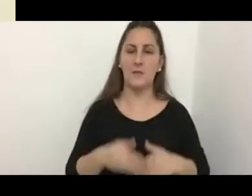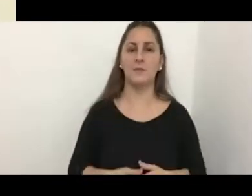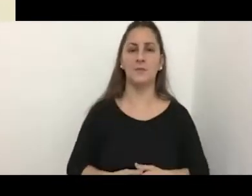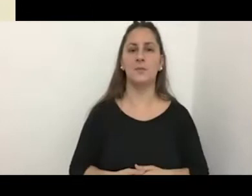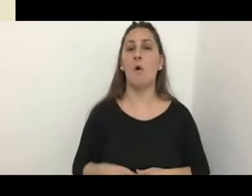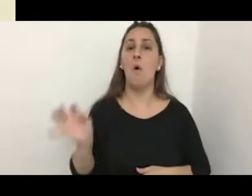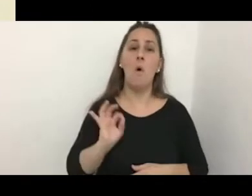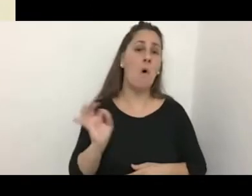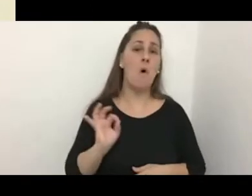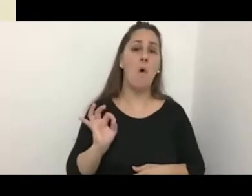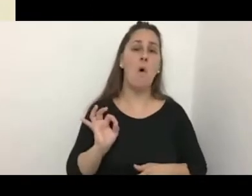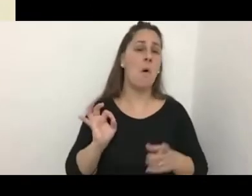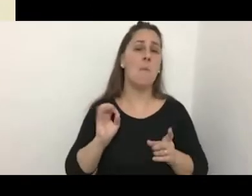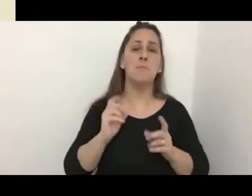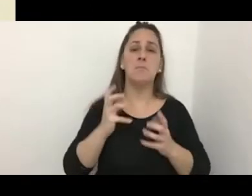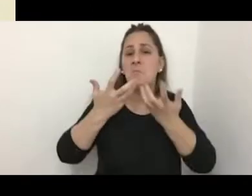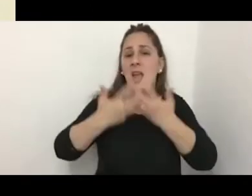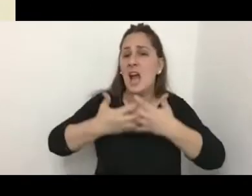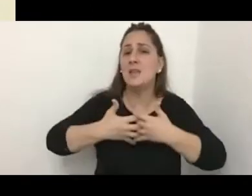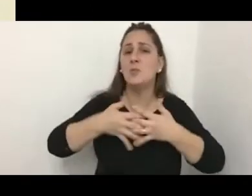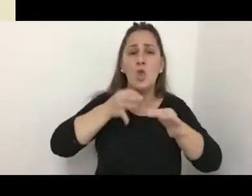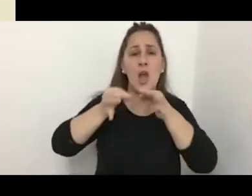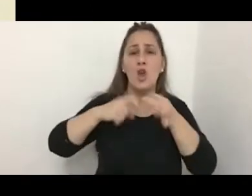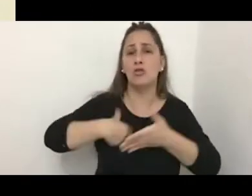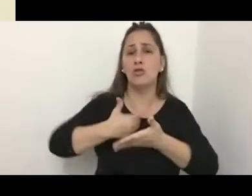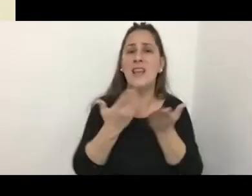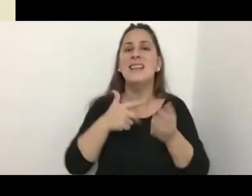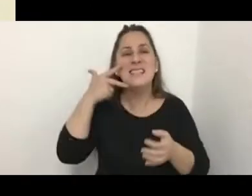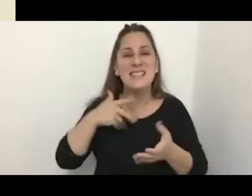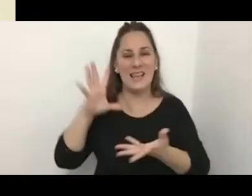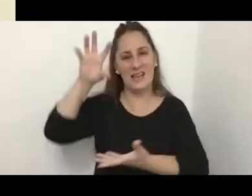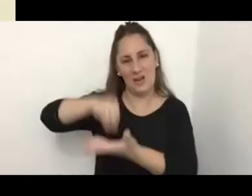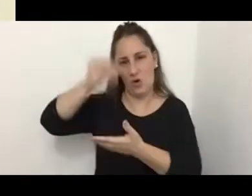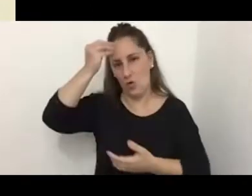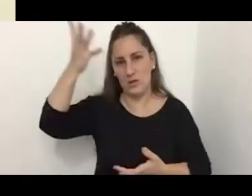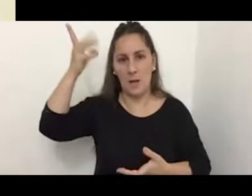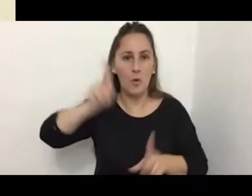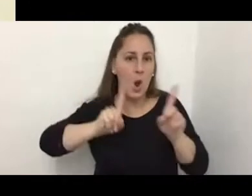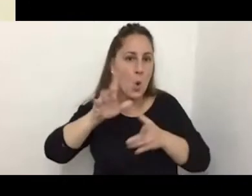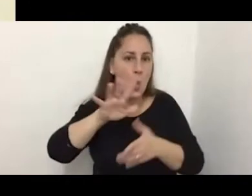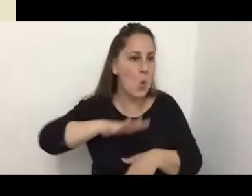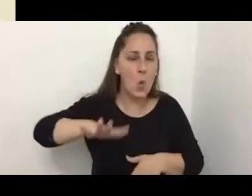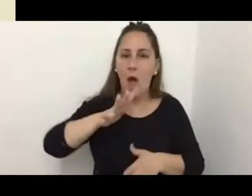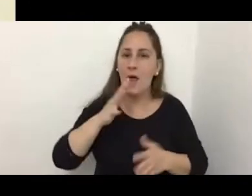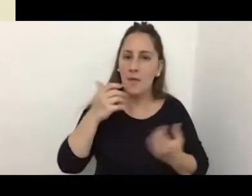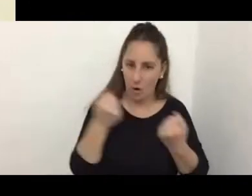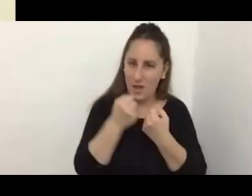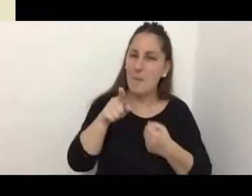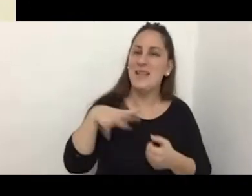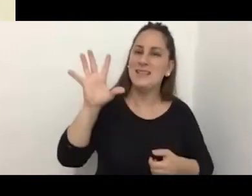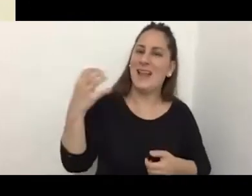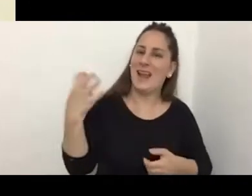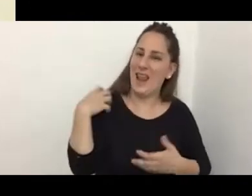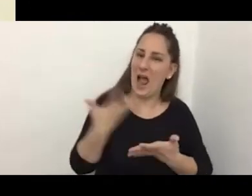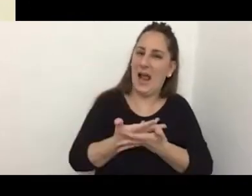directamente mantener mecanismos de diálogo social sin institucionalizarlo, pero en algún lugar hay que acordarlo y de alguna forma. Esto es más macro, en general